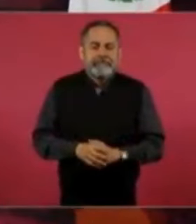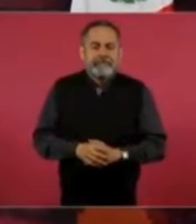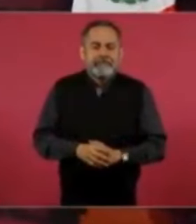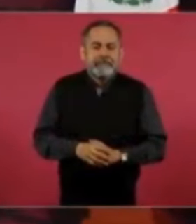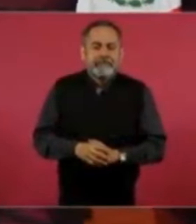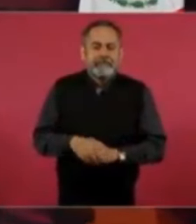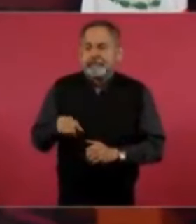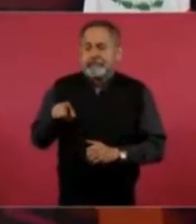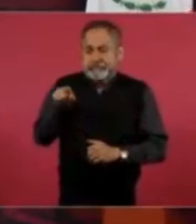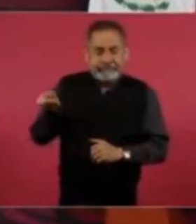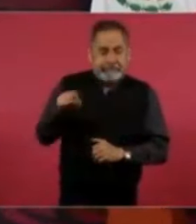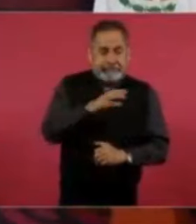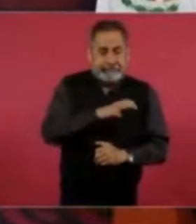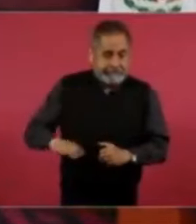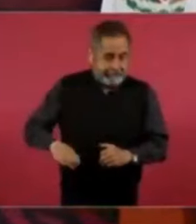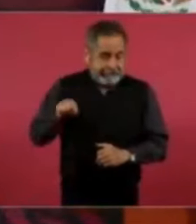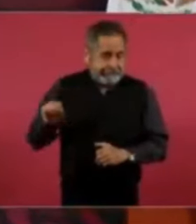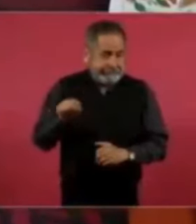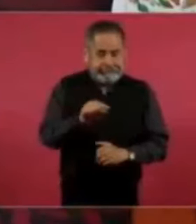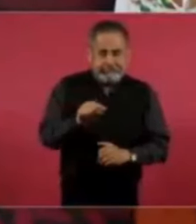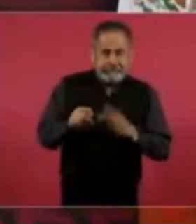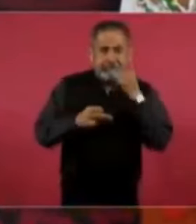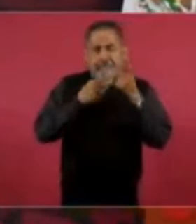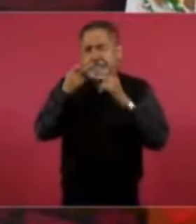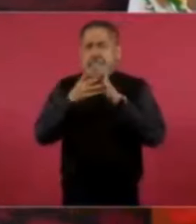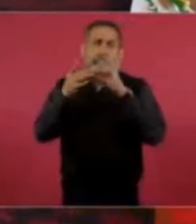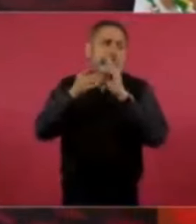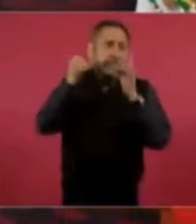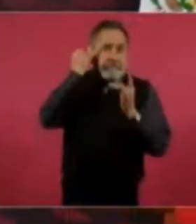dan a conocer esas